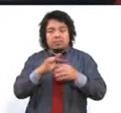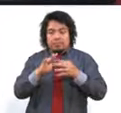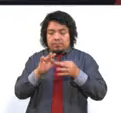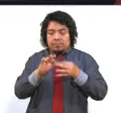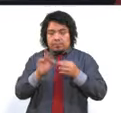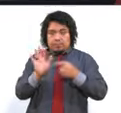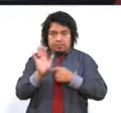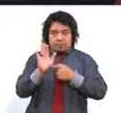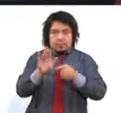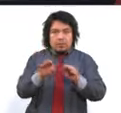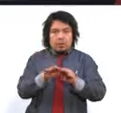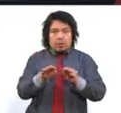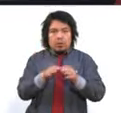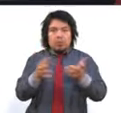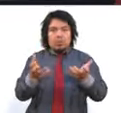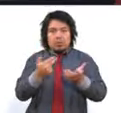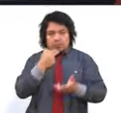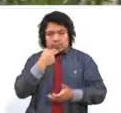vuelo.